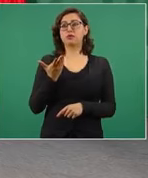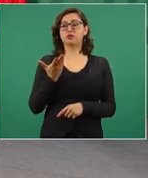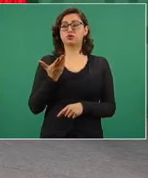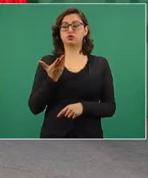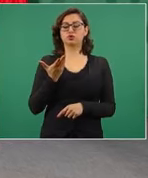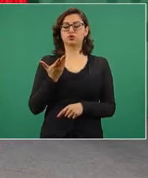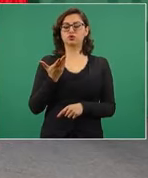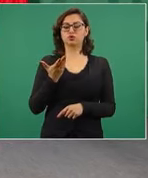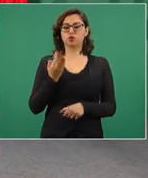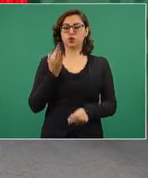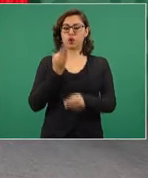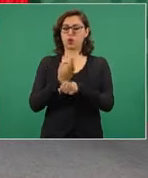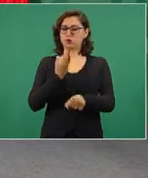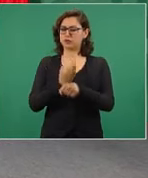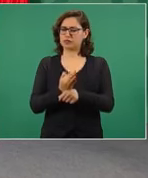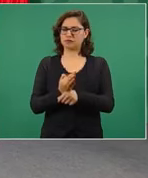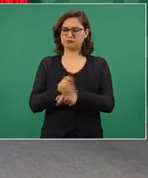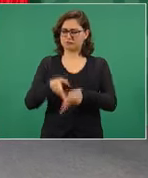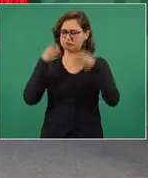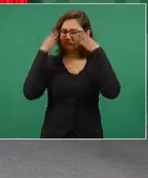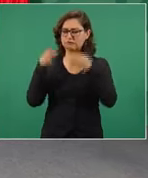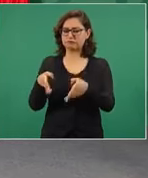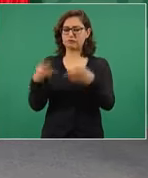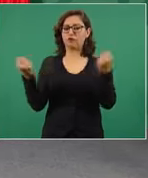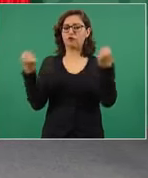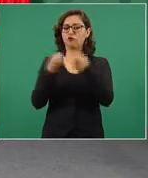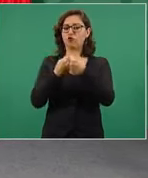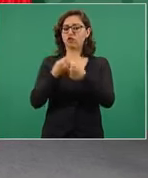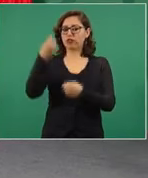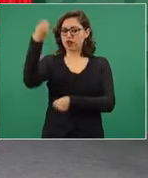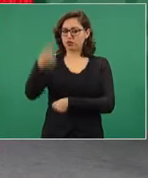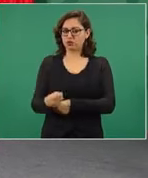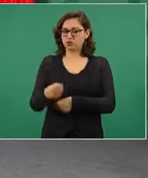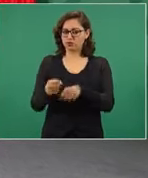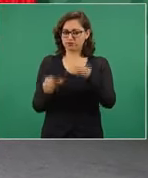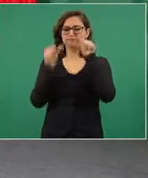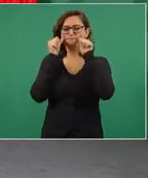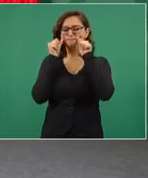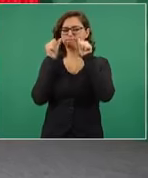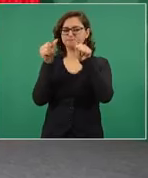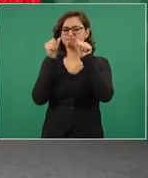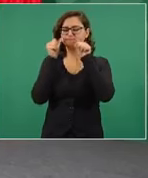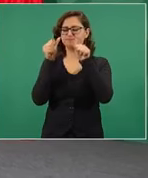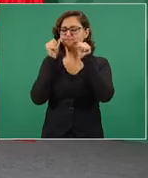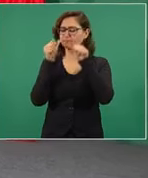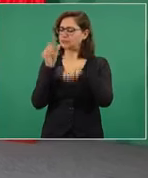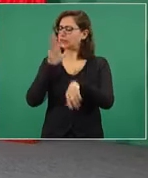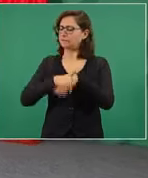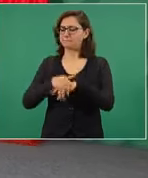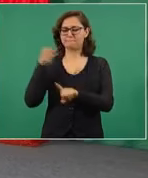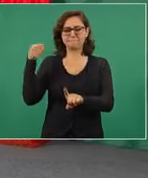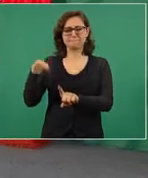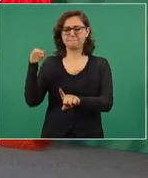atender más la frontera sur, por varias razones, pero sobre todo por lo que ya expliqué,